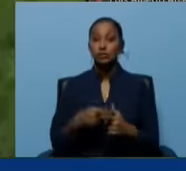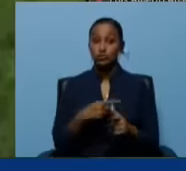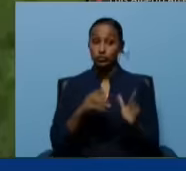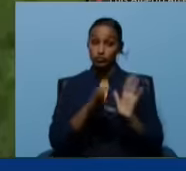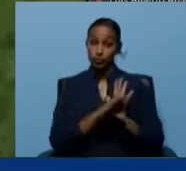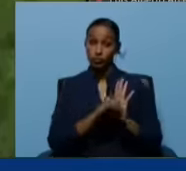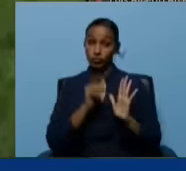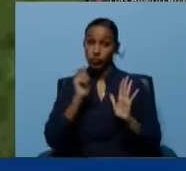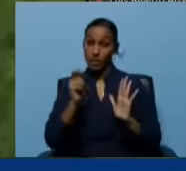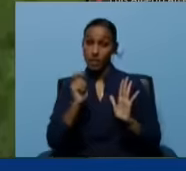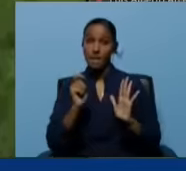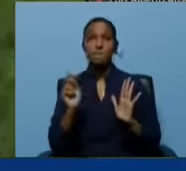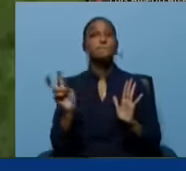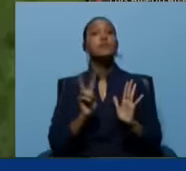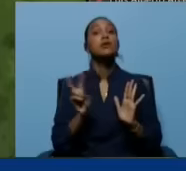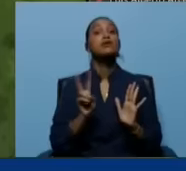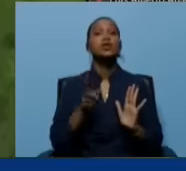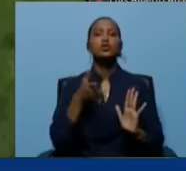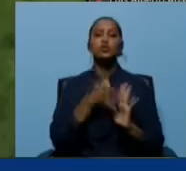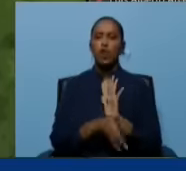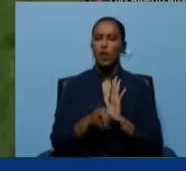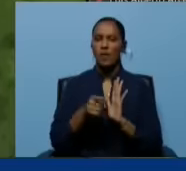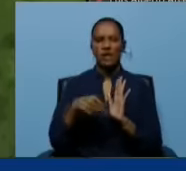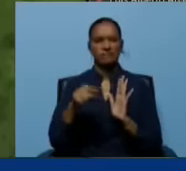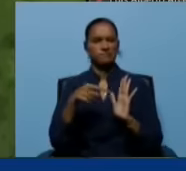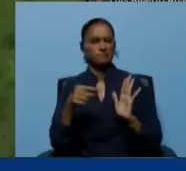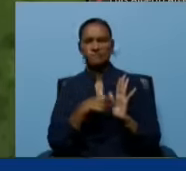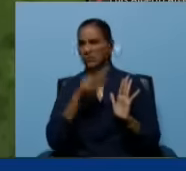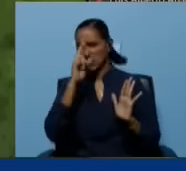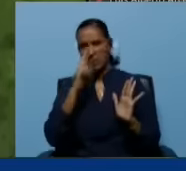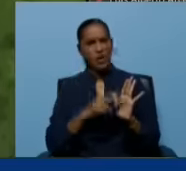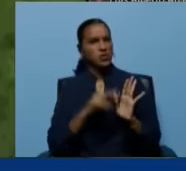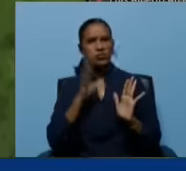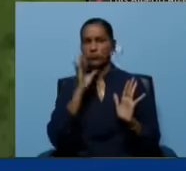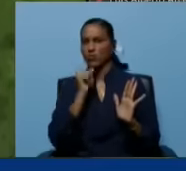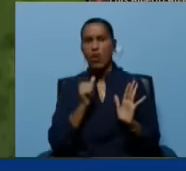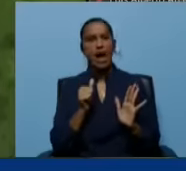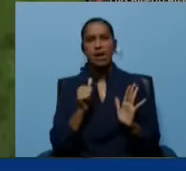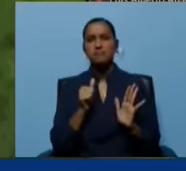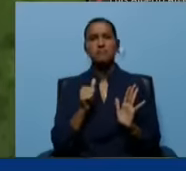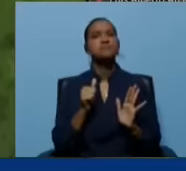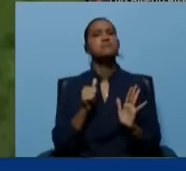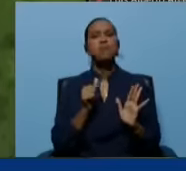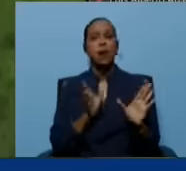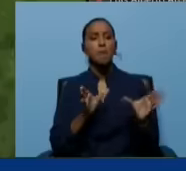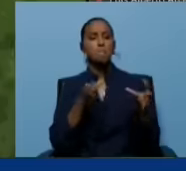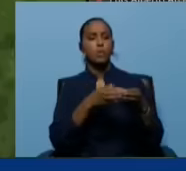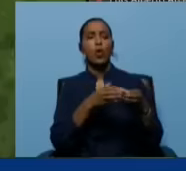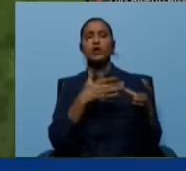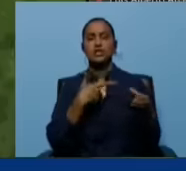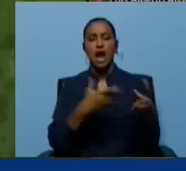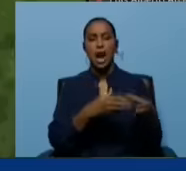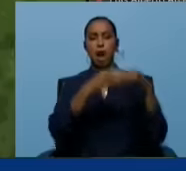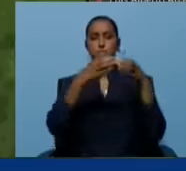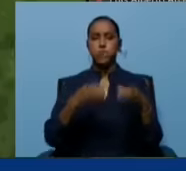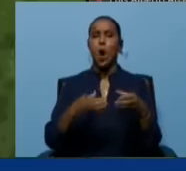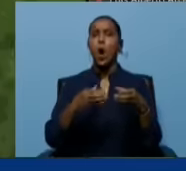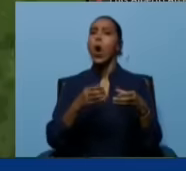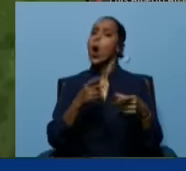para ser sustituidos por estructuras paralelas y con documentación de dudoso origen que son presentadas como